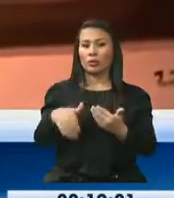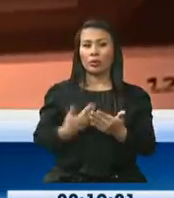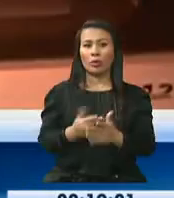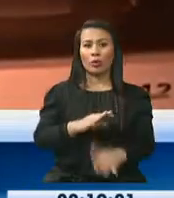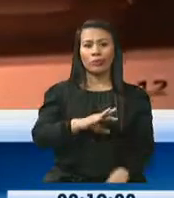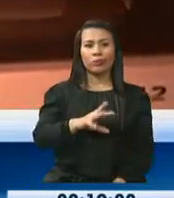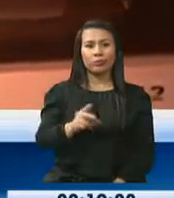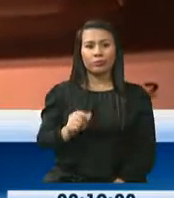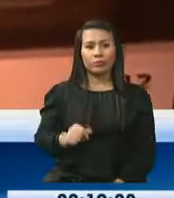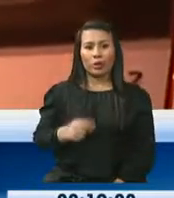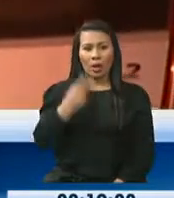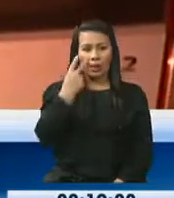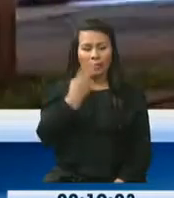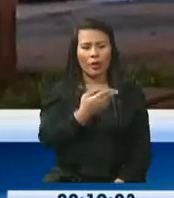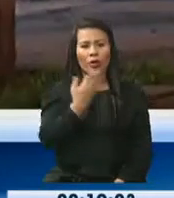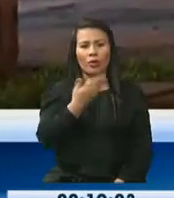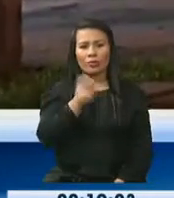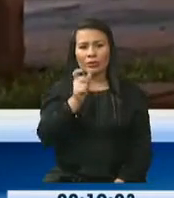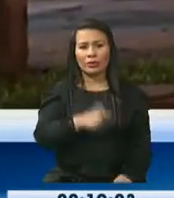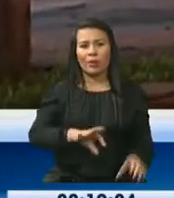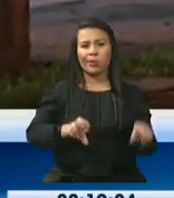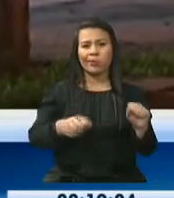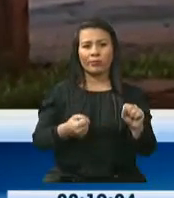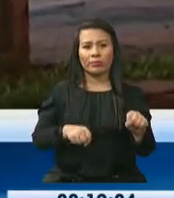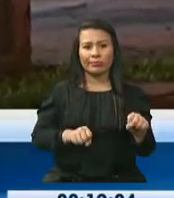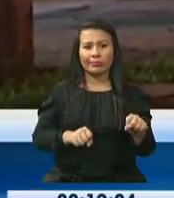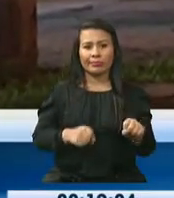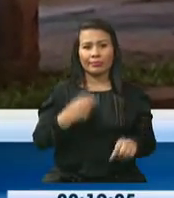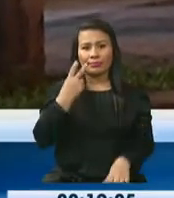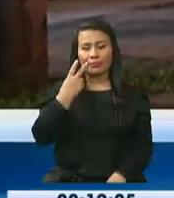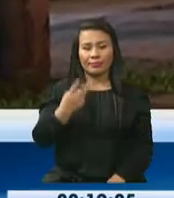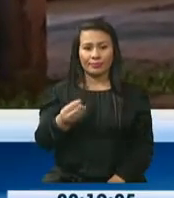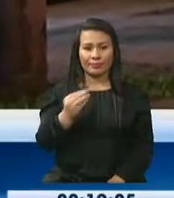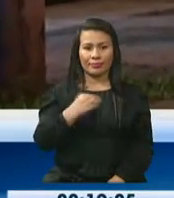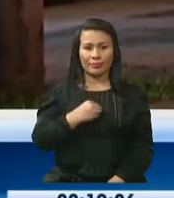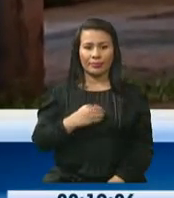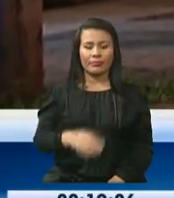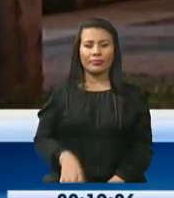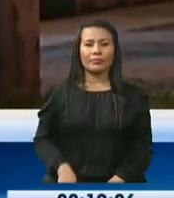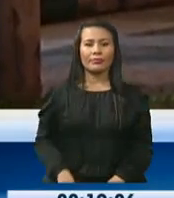sustrajeron su medio de transporte. Informó José Morales.